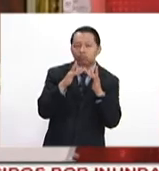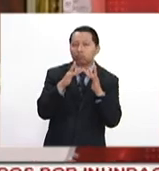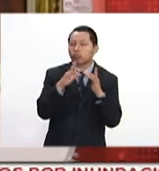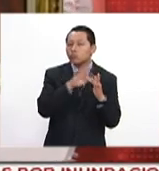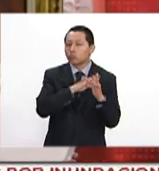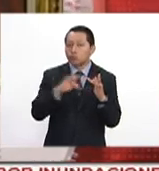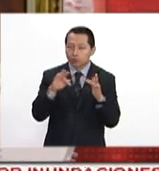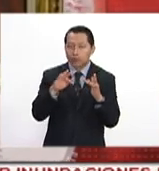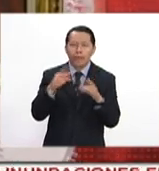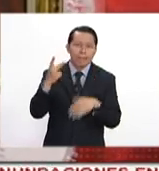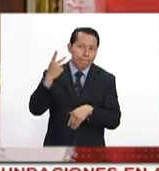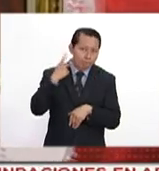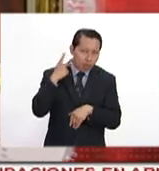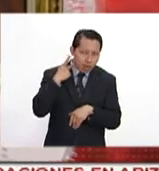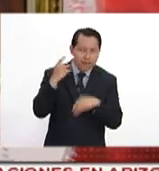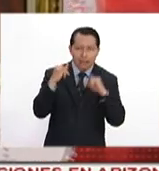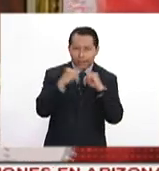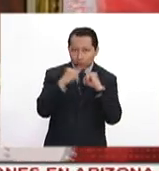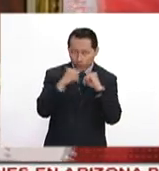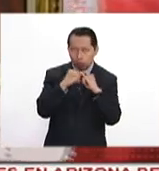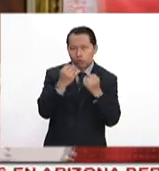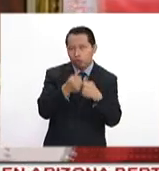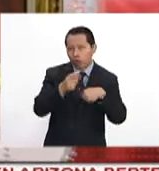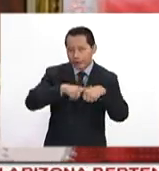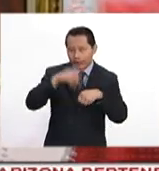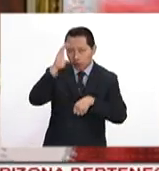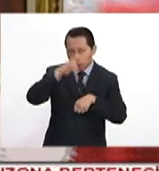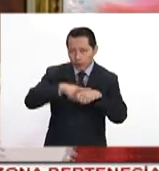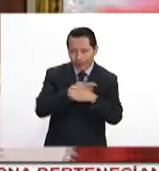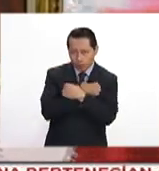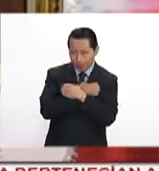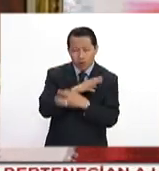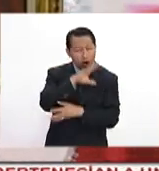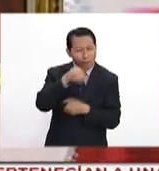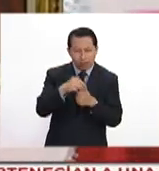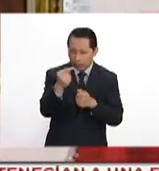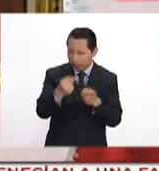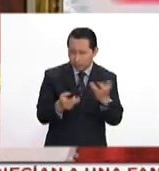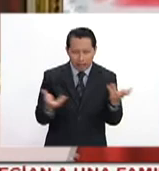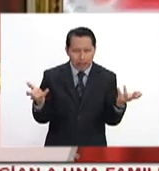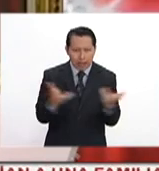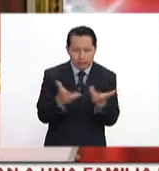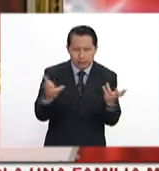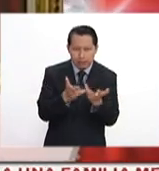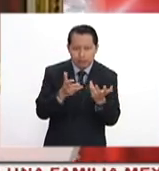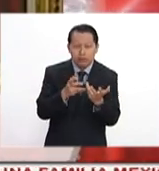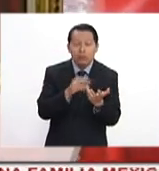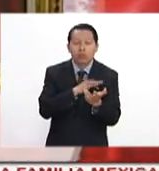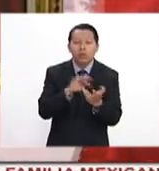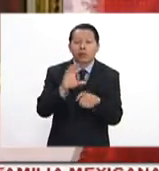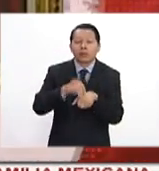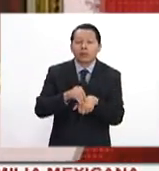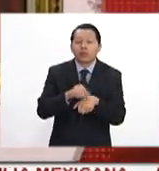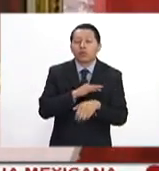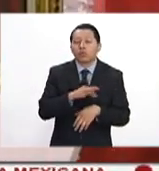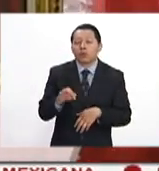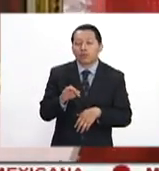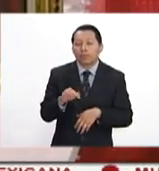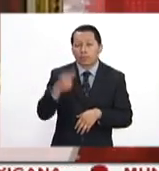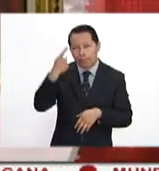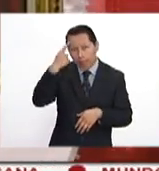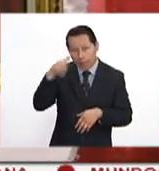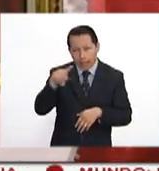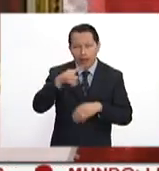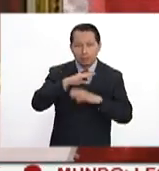institucionales, sociales, culturales, educativos, un conjunto de acciones que nos permita